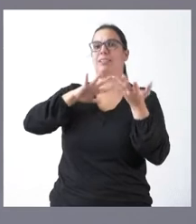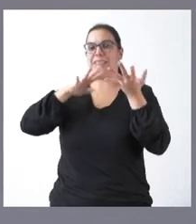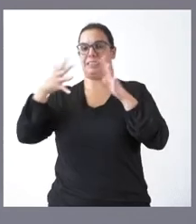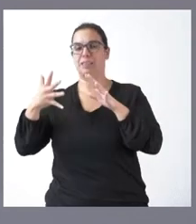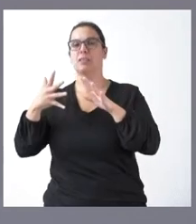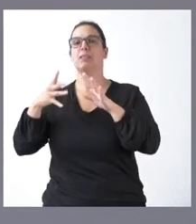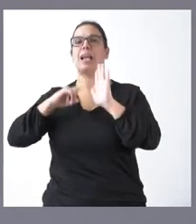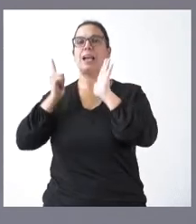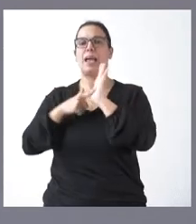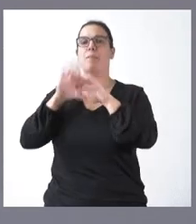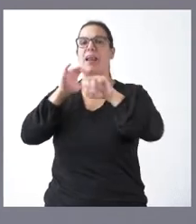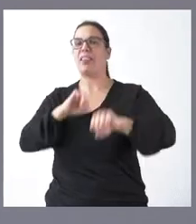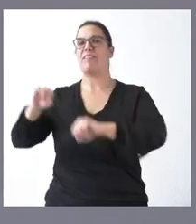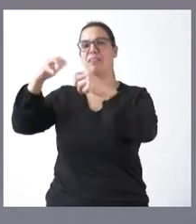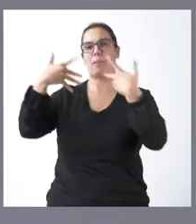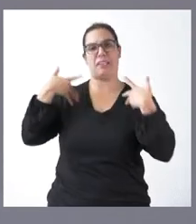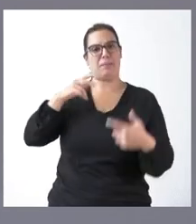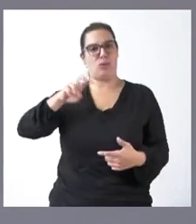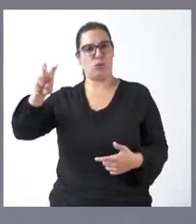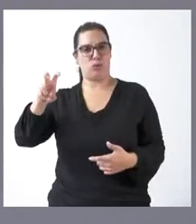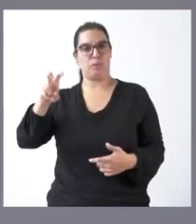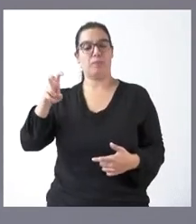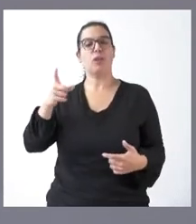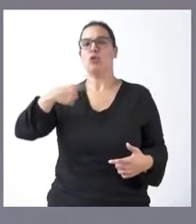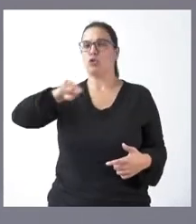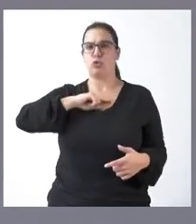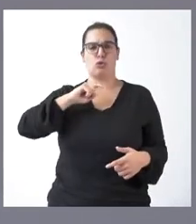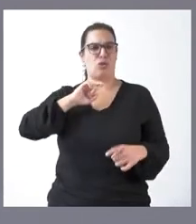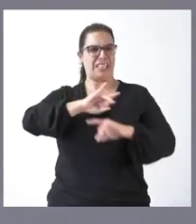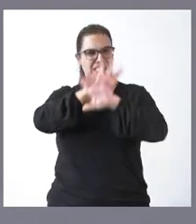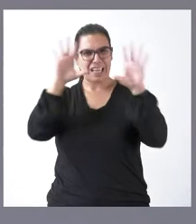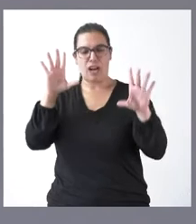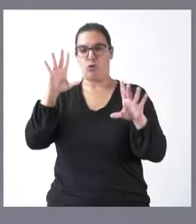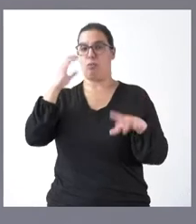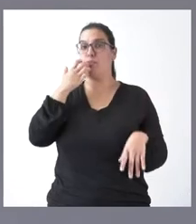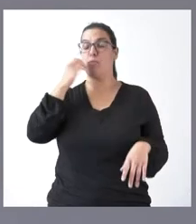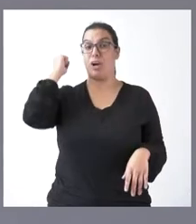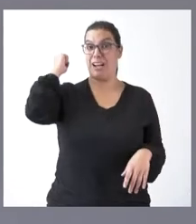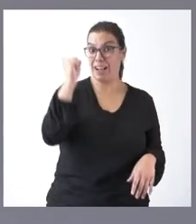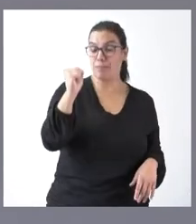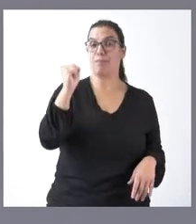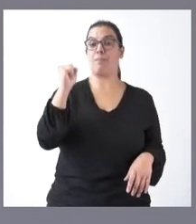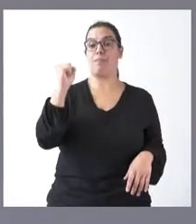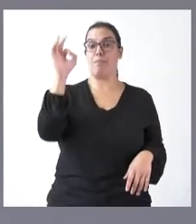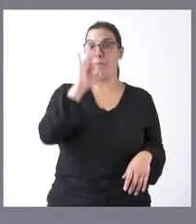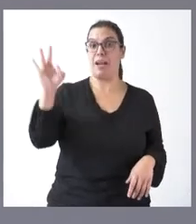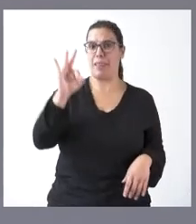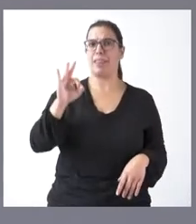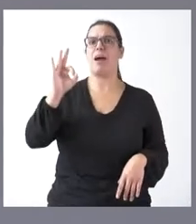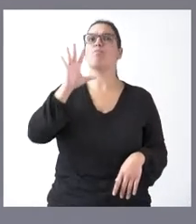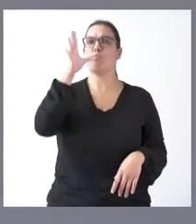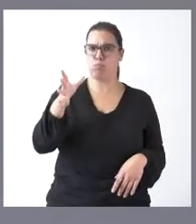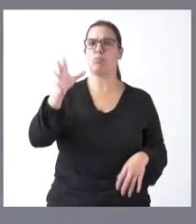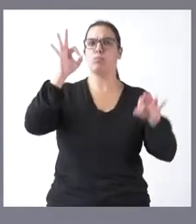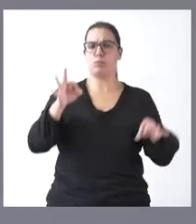por tanto dejando claro nuestra repulsa al caso de asesinato por violencia de género de Palencia Y si usted